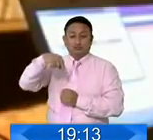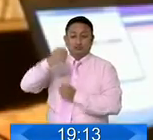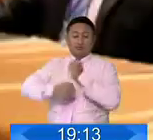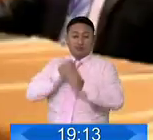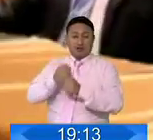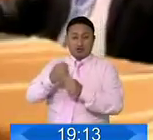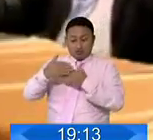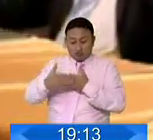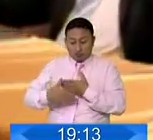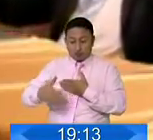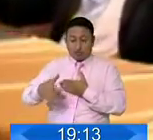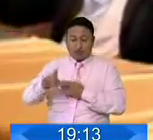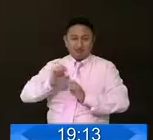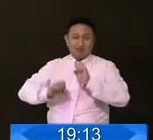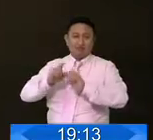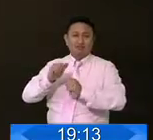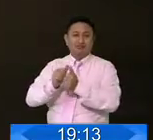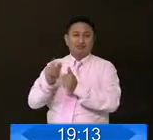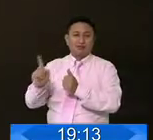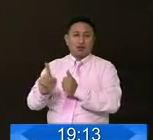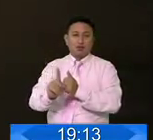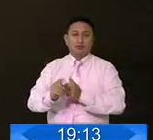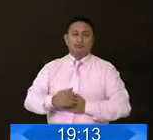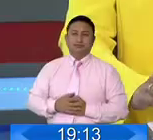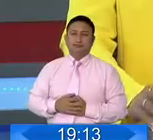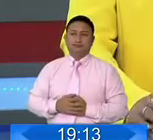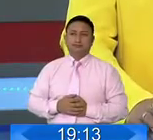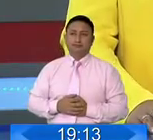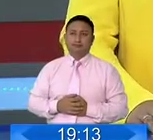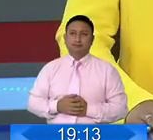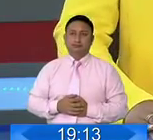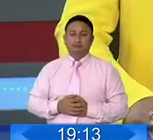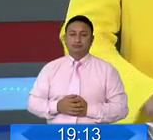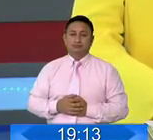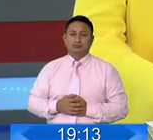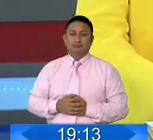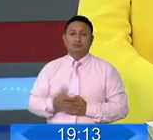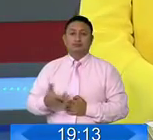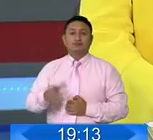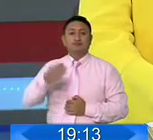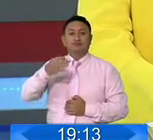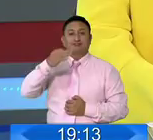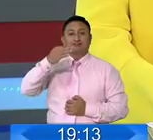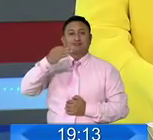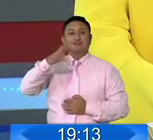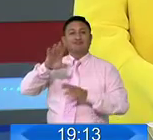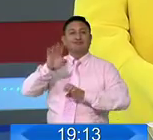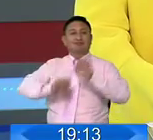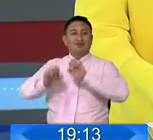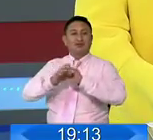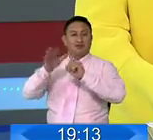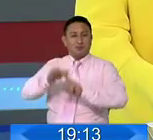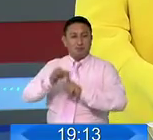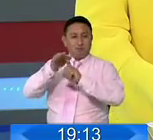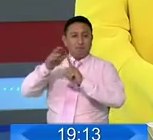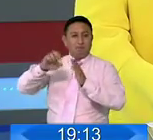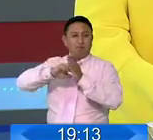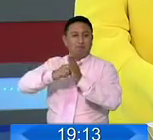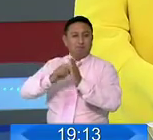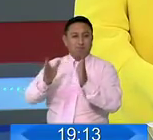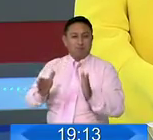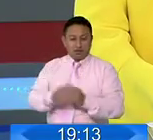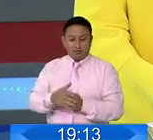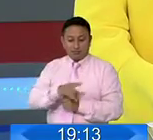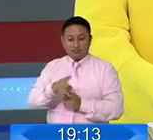año. Informó Carolina Basante. El examen especial realizado por la Contraloría a las obras realizadas